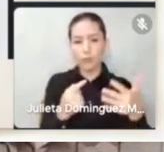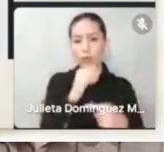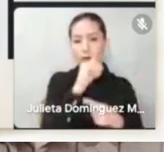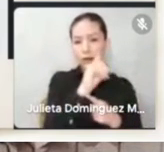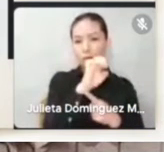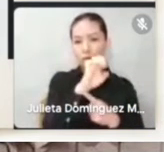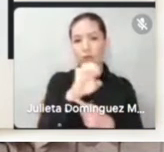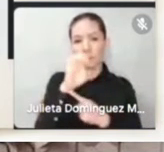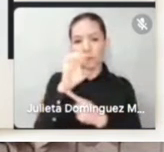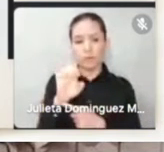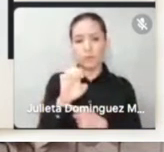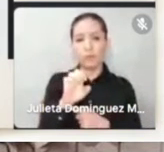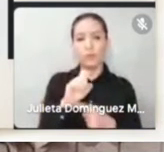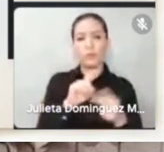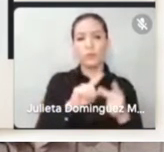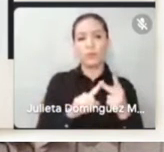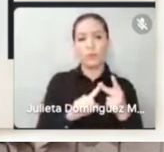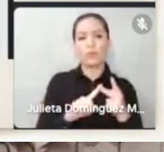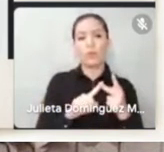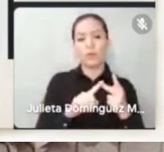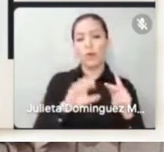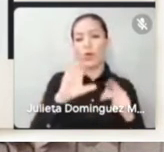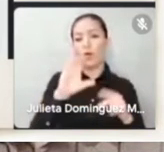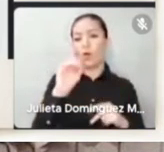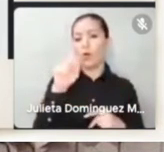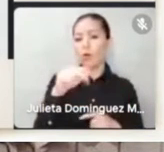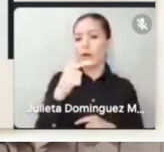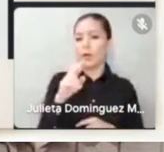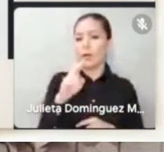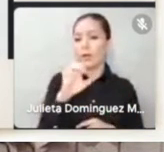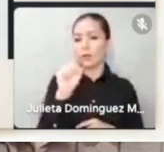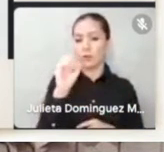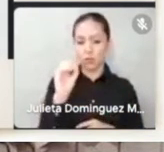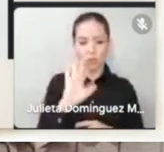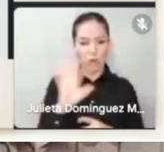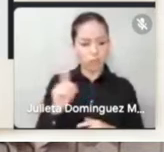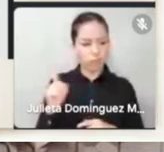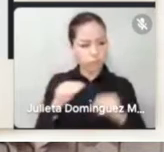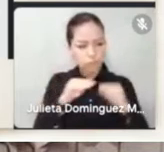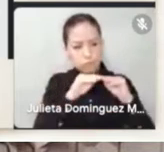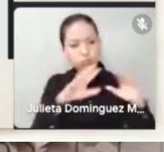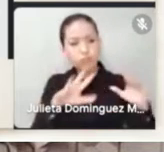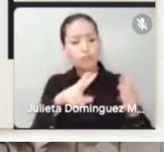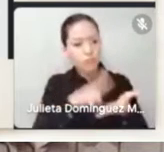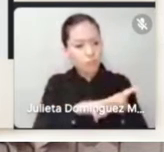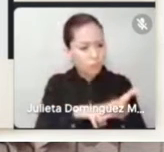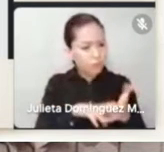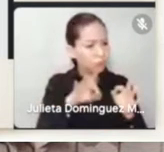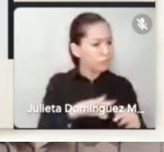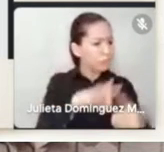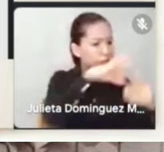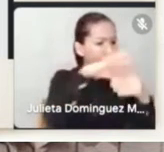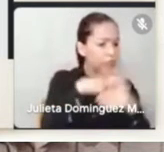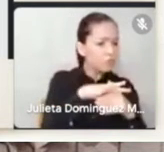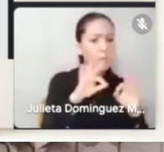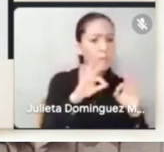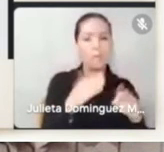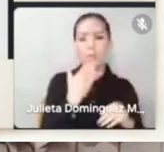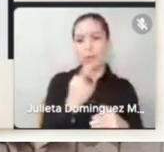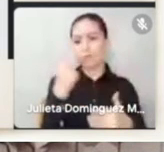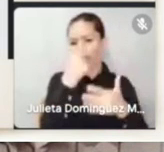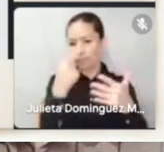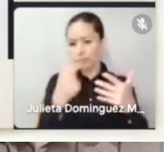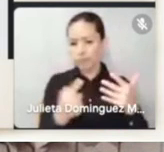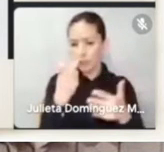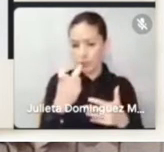Estatal Electoral y el Congreso del Estado emitieron la declaración de validez de la elección, tales actos no fueron un obstáculo ni